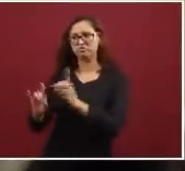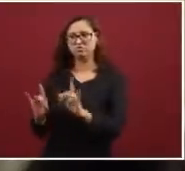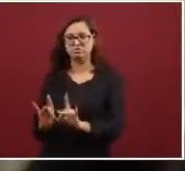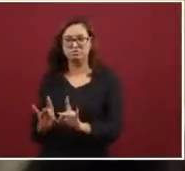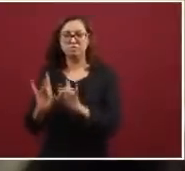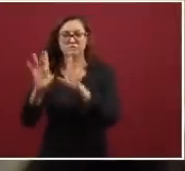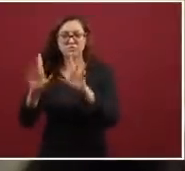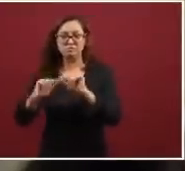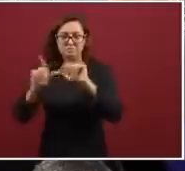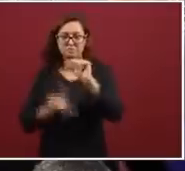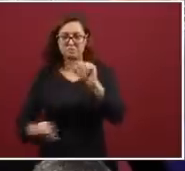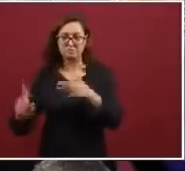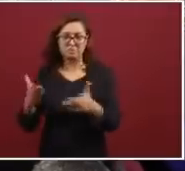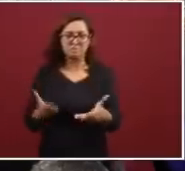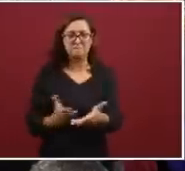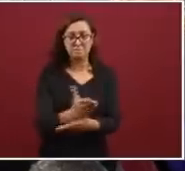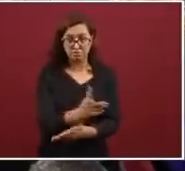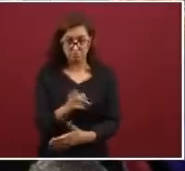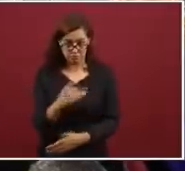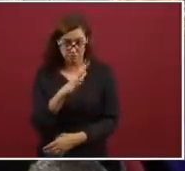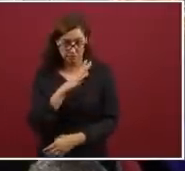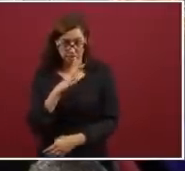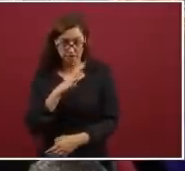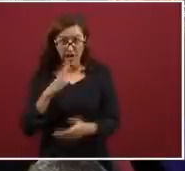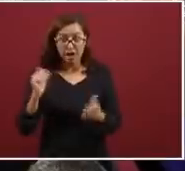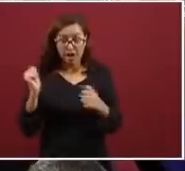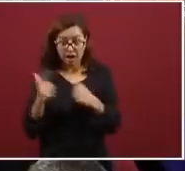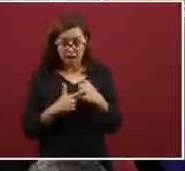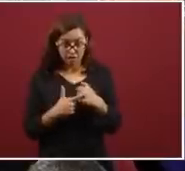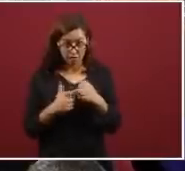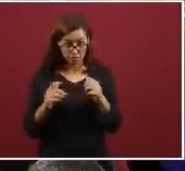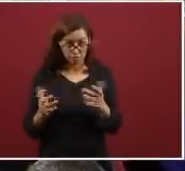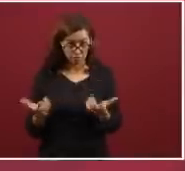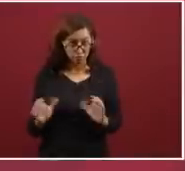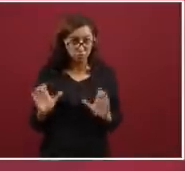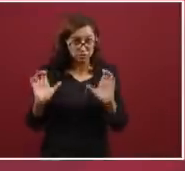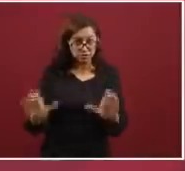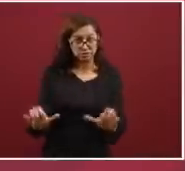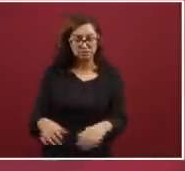encontrar en territorio mexicano? Sí, se tiene ya información,